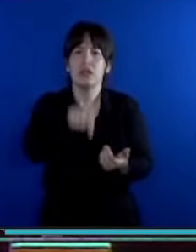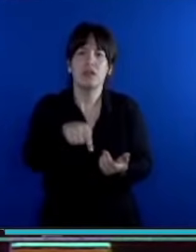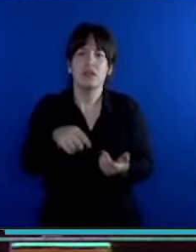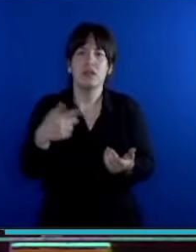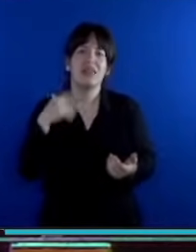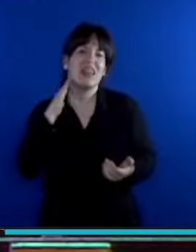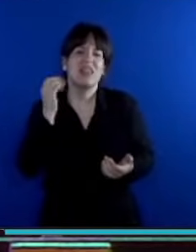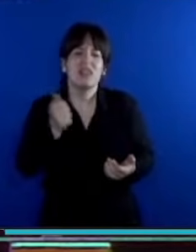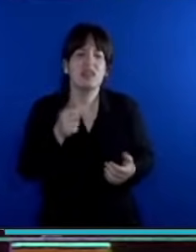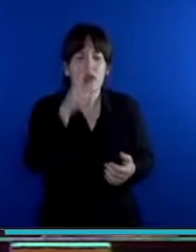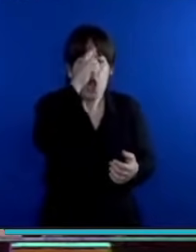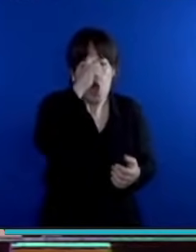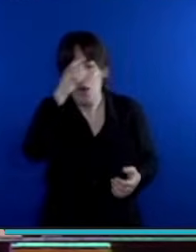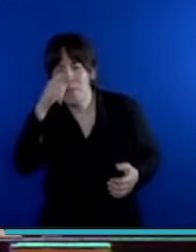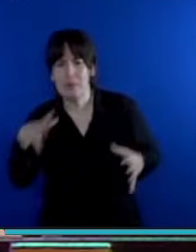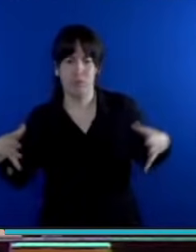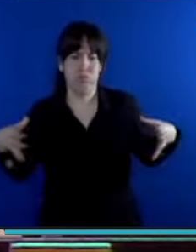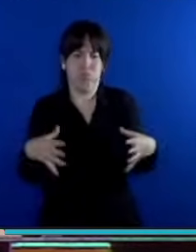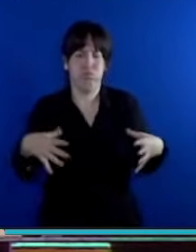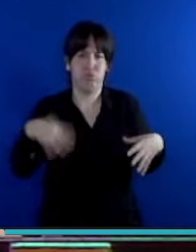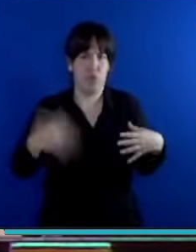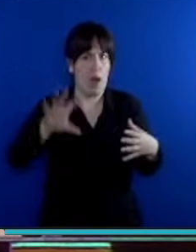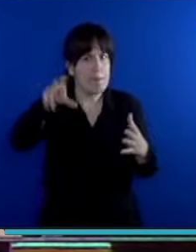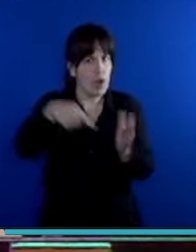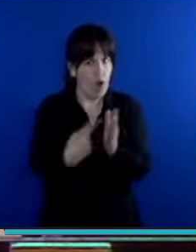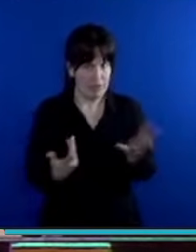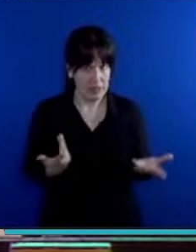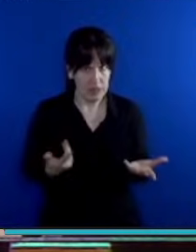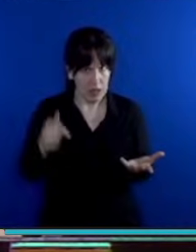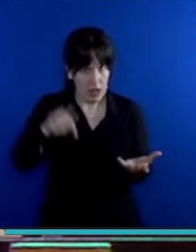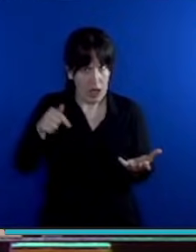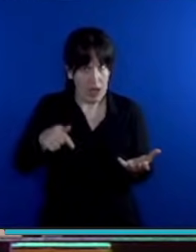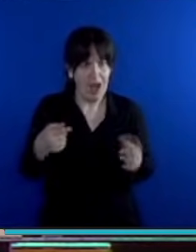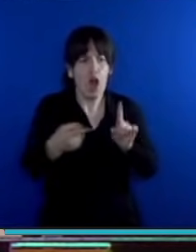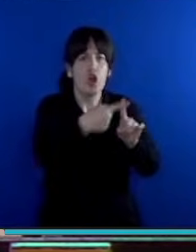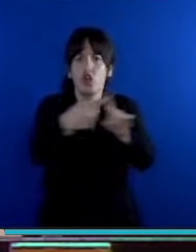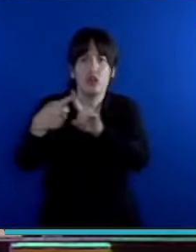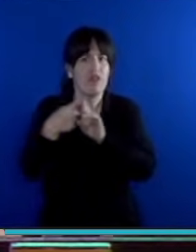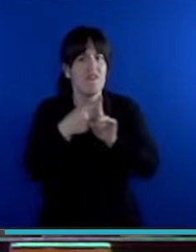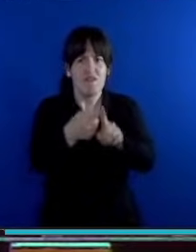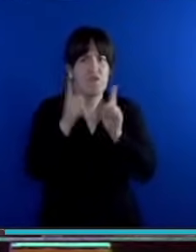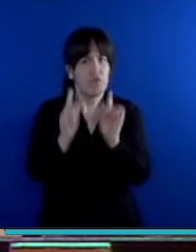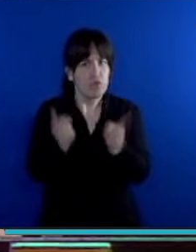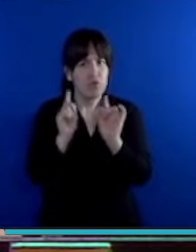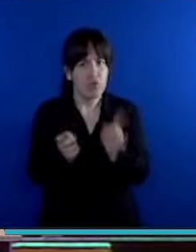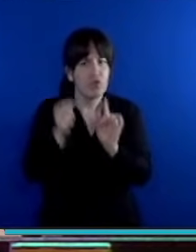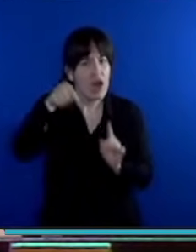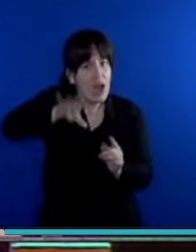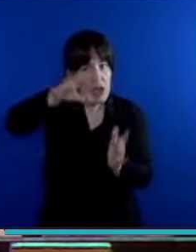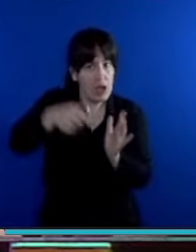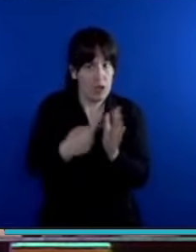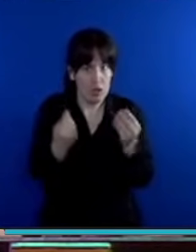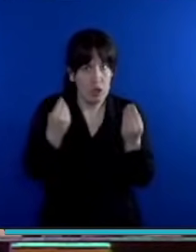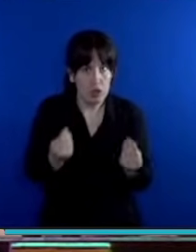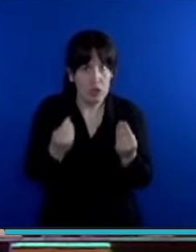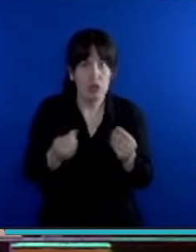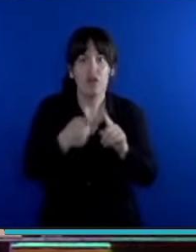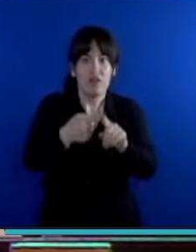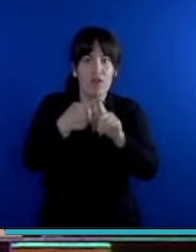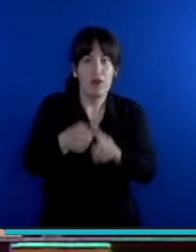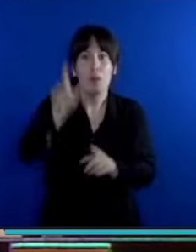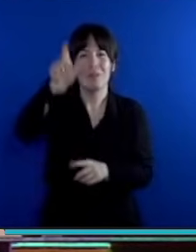concentran muchos hospitales provinciales. Aquí en la provincia estamos en contacto permanentemente, aquí en la capital provincial, con